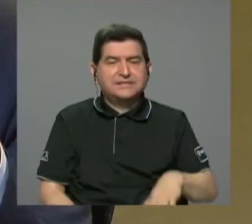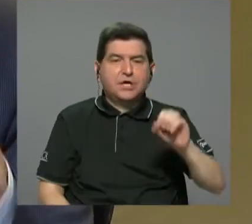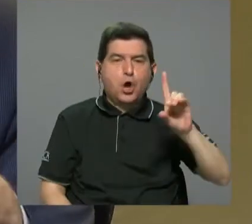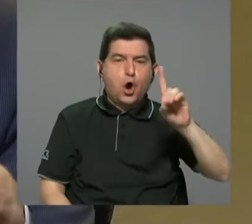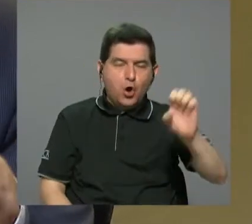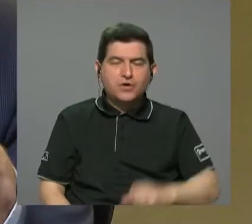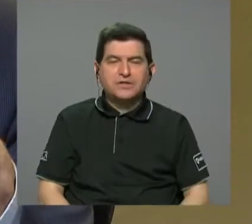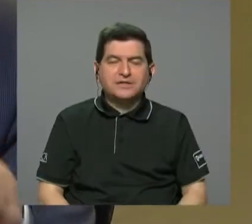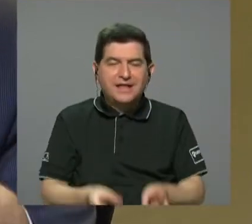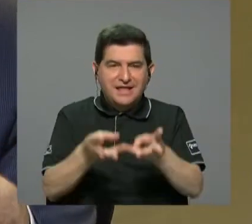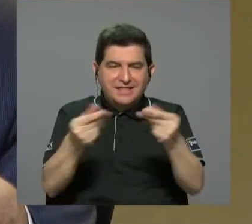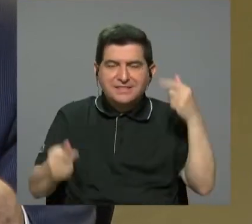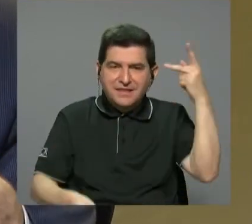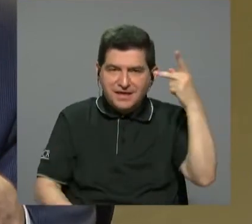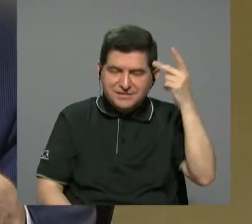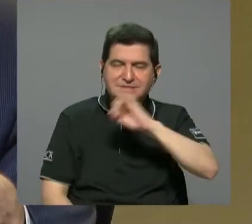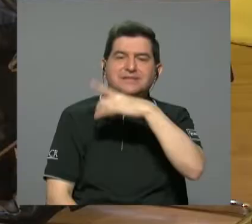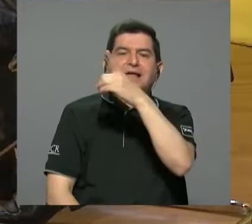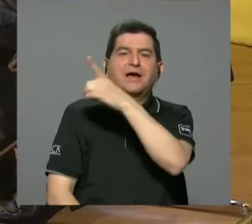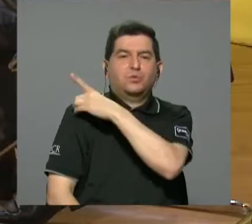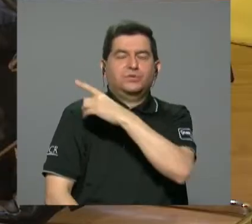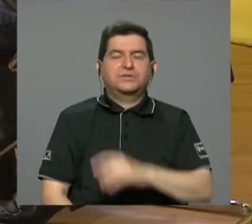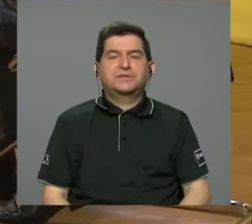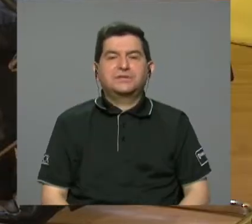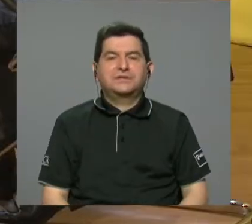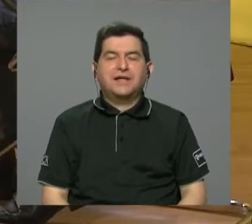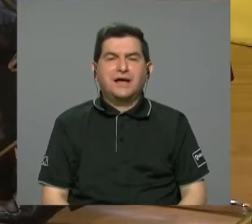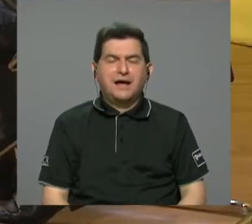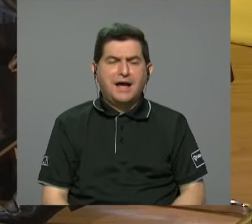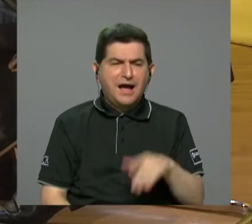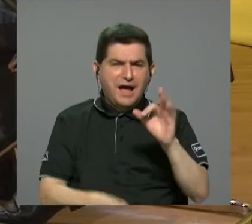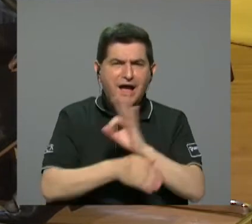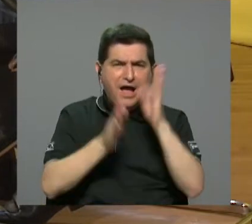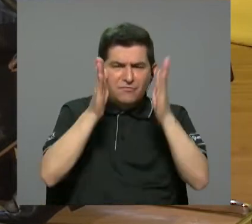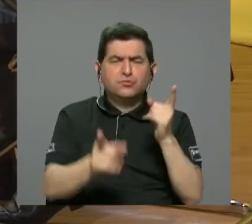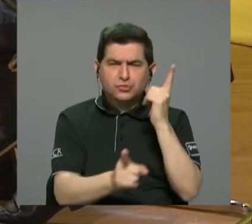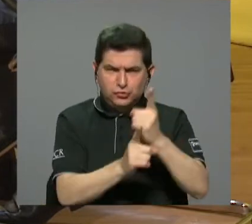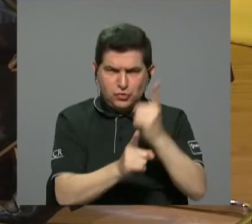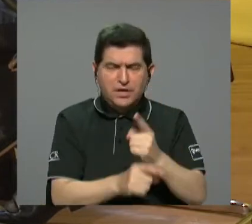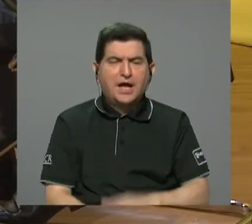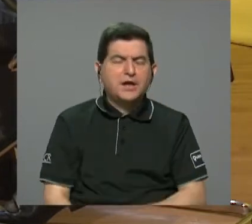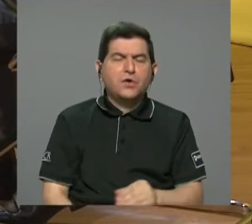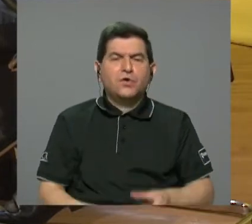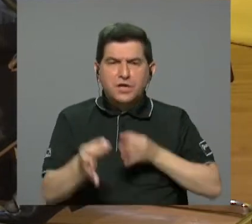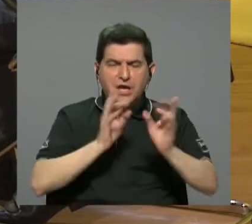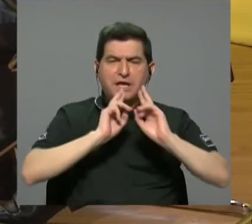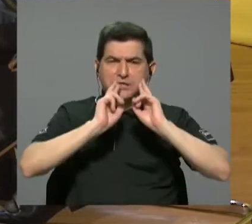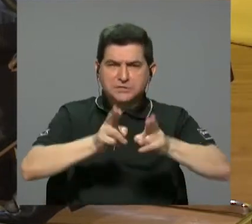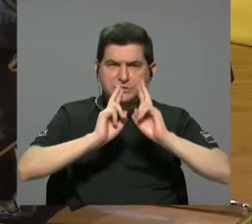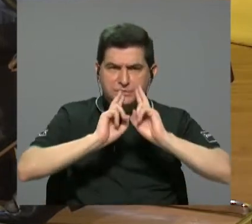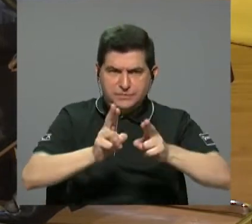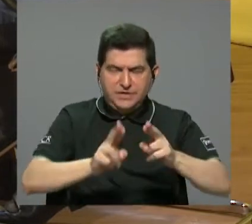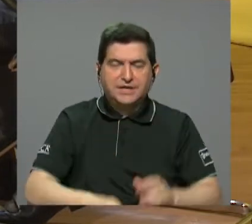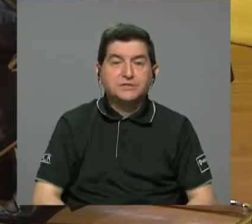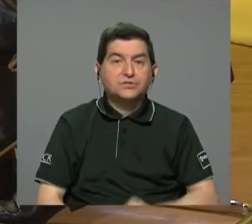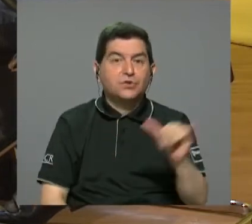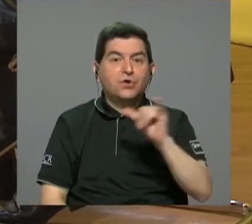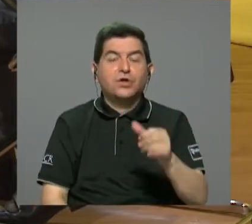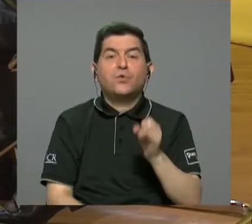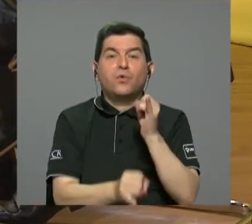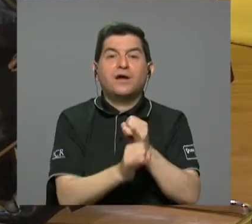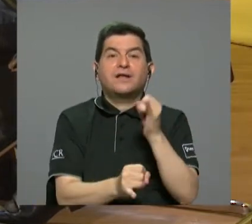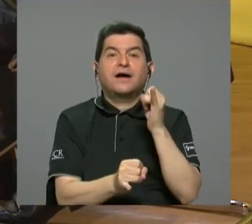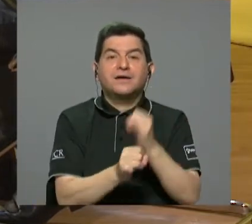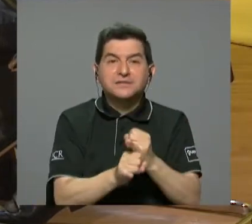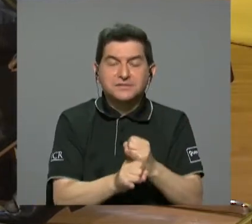la despolitización de juntas directivas, la idoneidad de esos funcionarios y la rendición de cuentas como si fueran